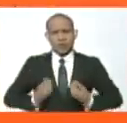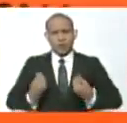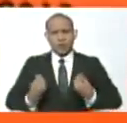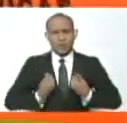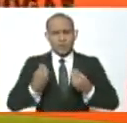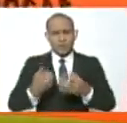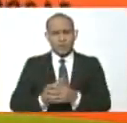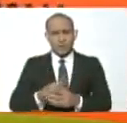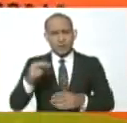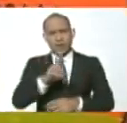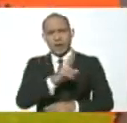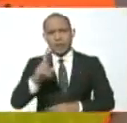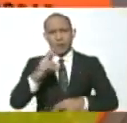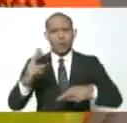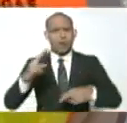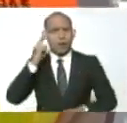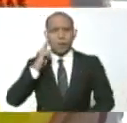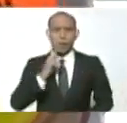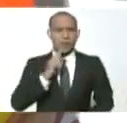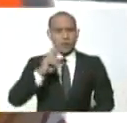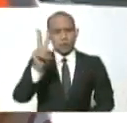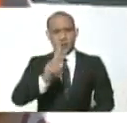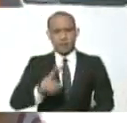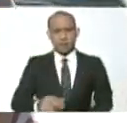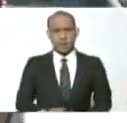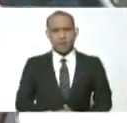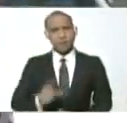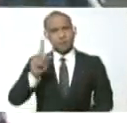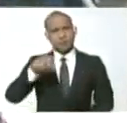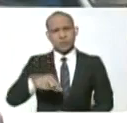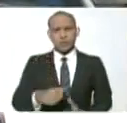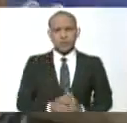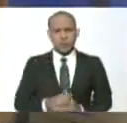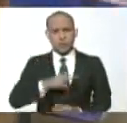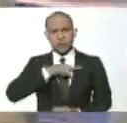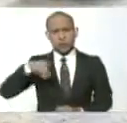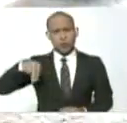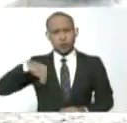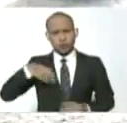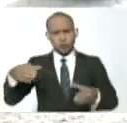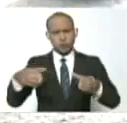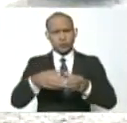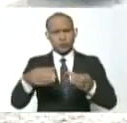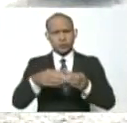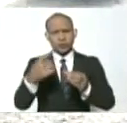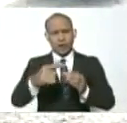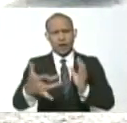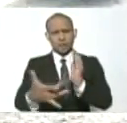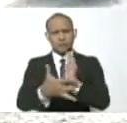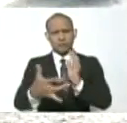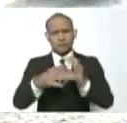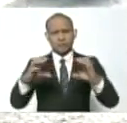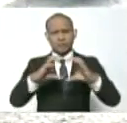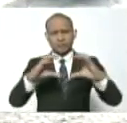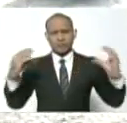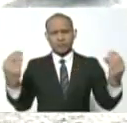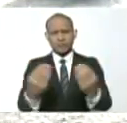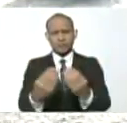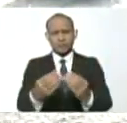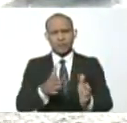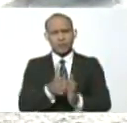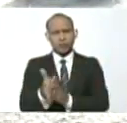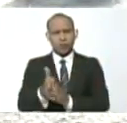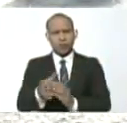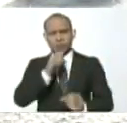república bolivariana de venezuela asimismo contamos con el uso de técnicas de equipo la tecnología para el cumplimiento